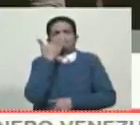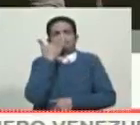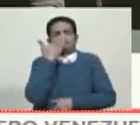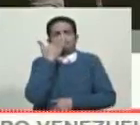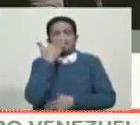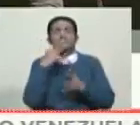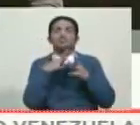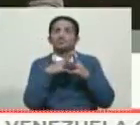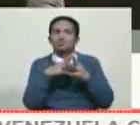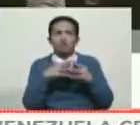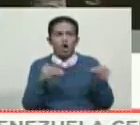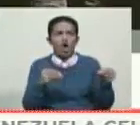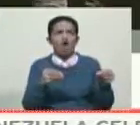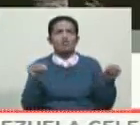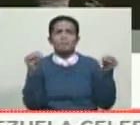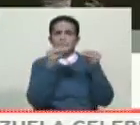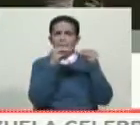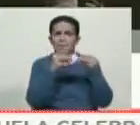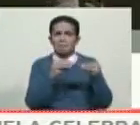uno.